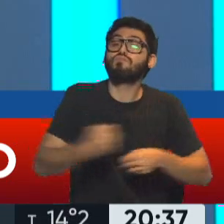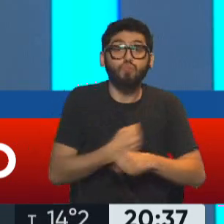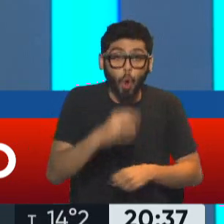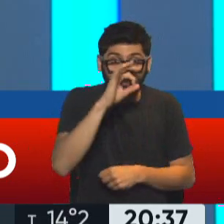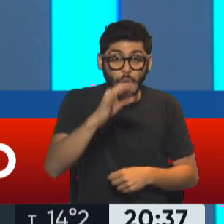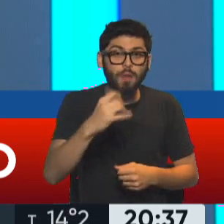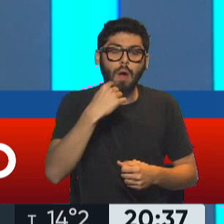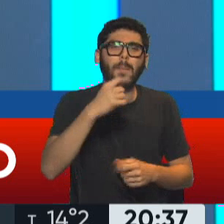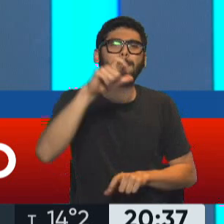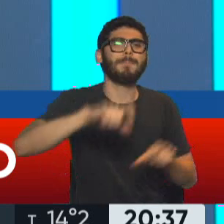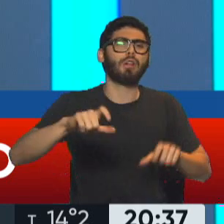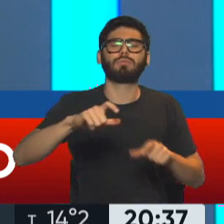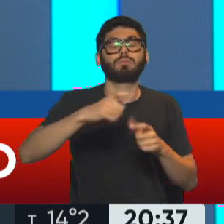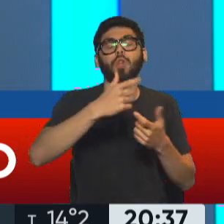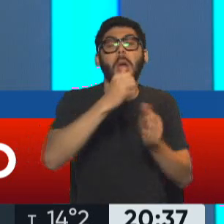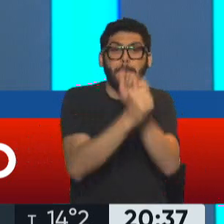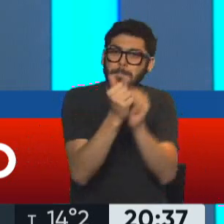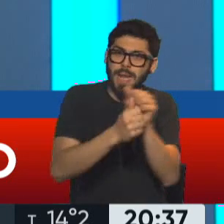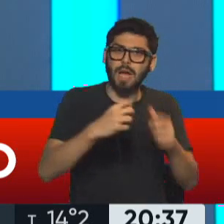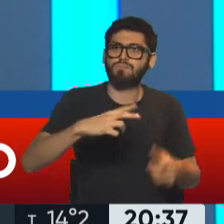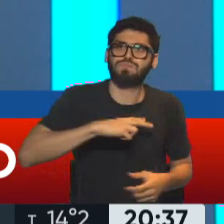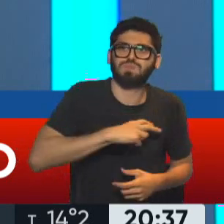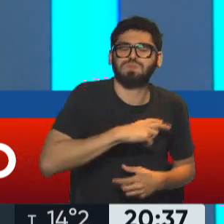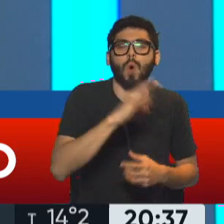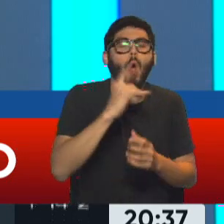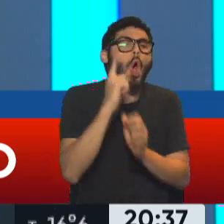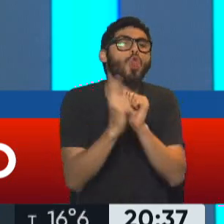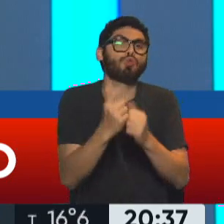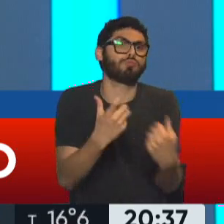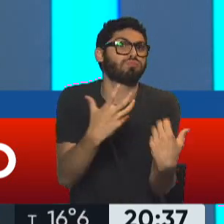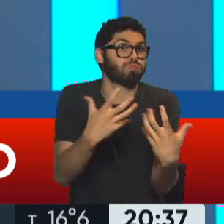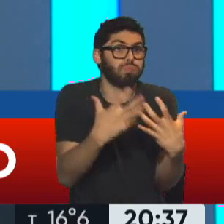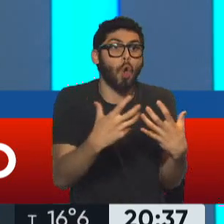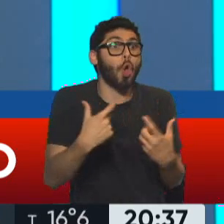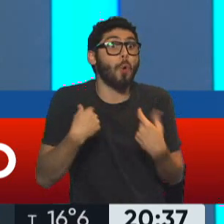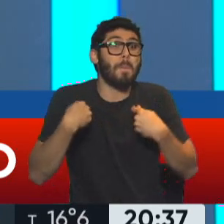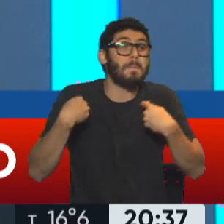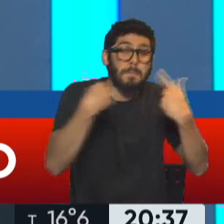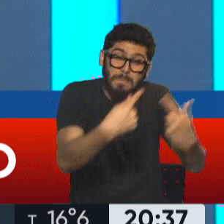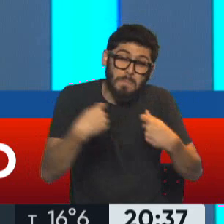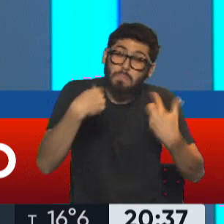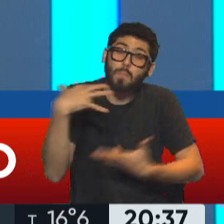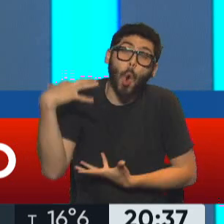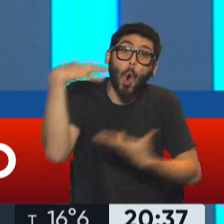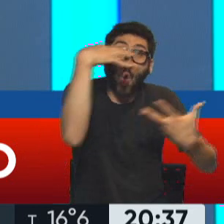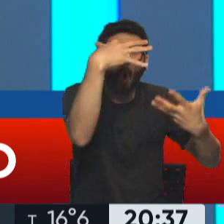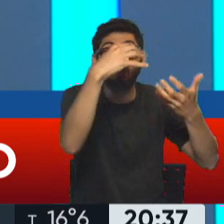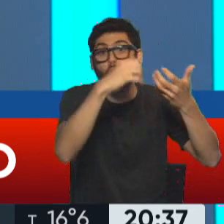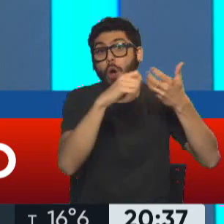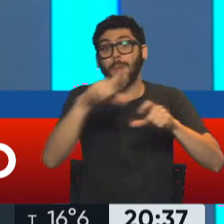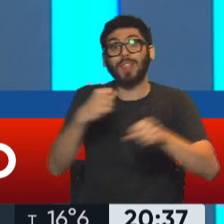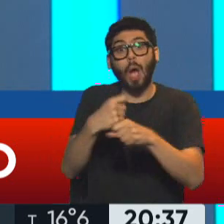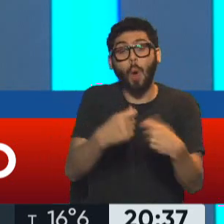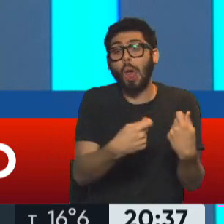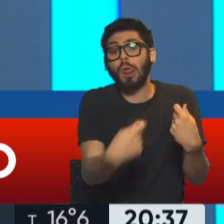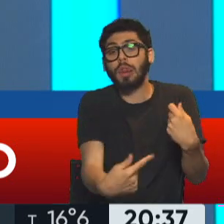mucha plata a una empresa concentrada, a alguna industria concentrada, eso derrame sobre los trabajadores. Bueno, en ese momento los trabajadores del